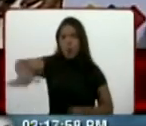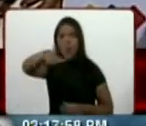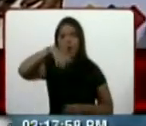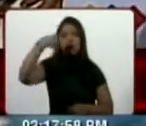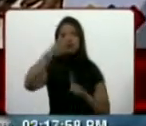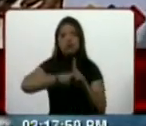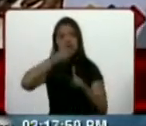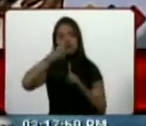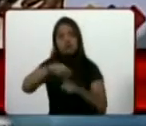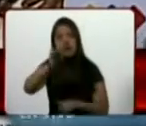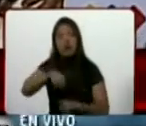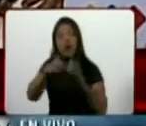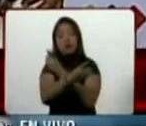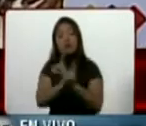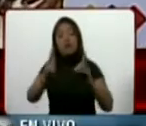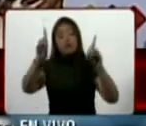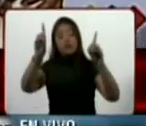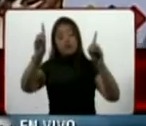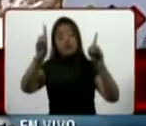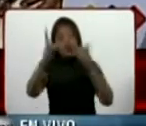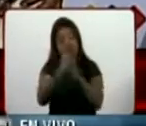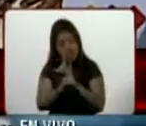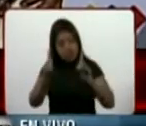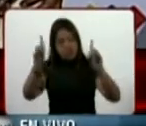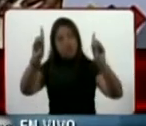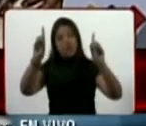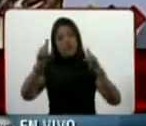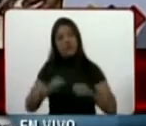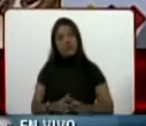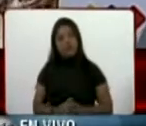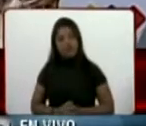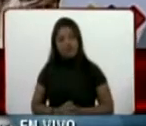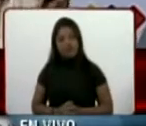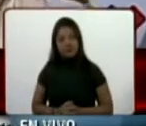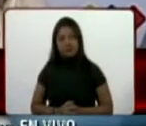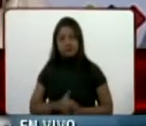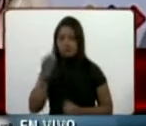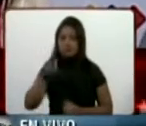batallando. En democracia. En democracia. Aquí están